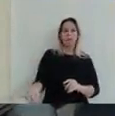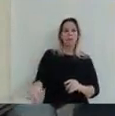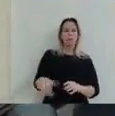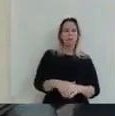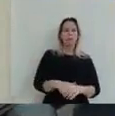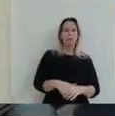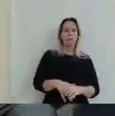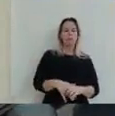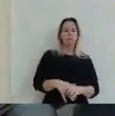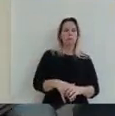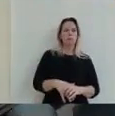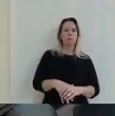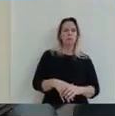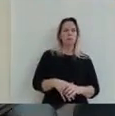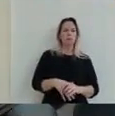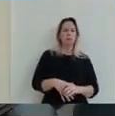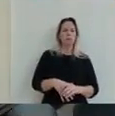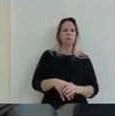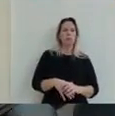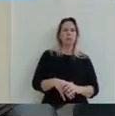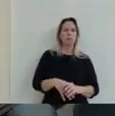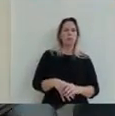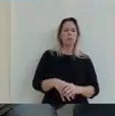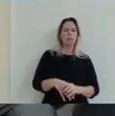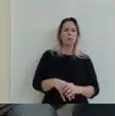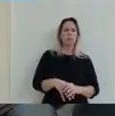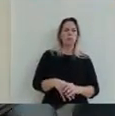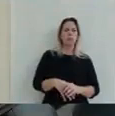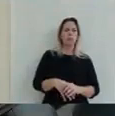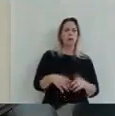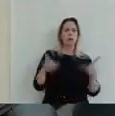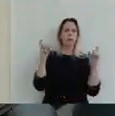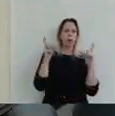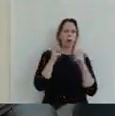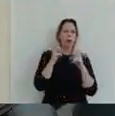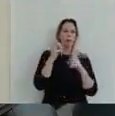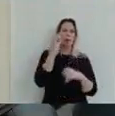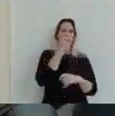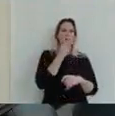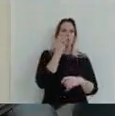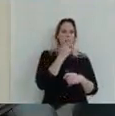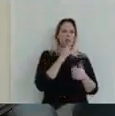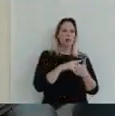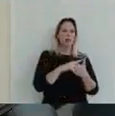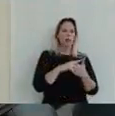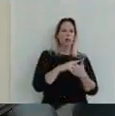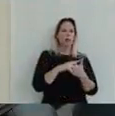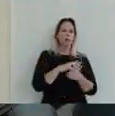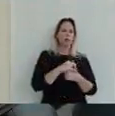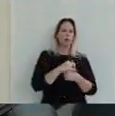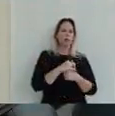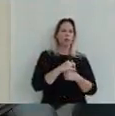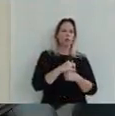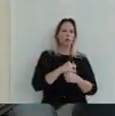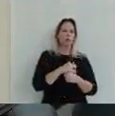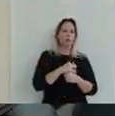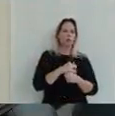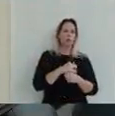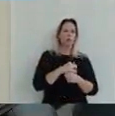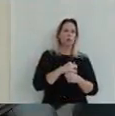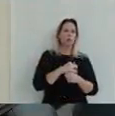Recién expone el concejal que el problema en el Chaco y no sé dónde más, la pandemia se extendió por el tema de salud.